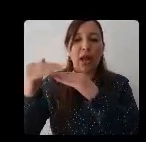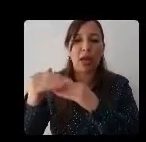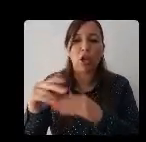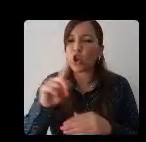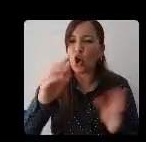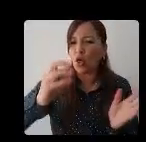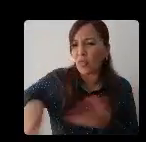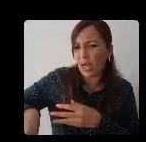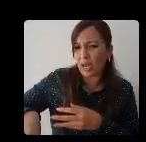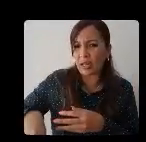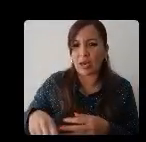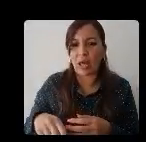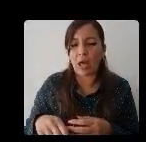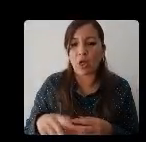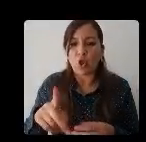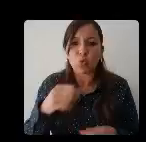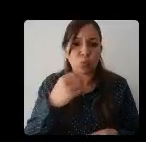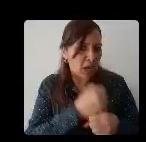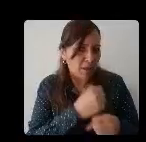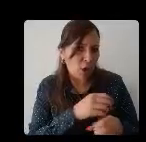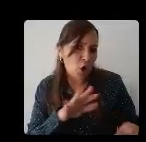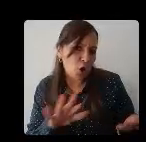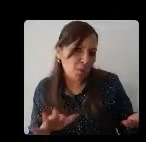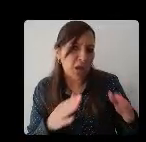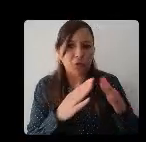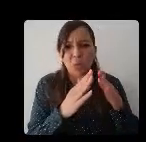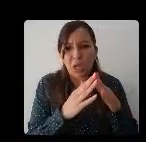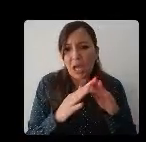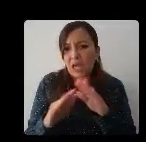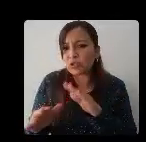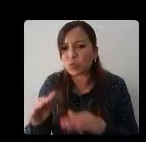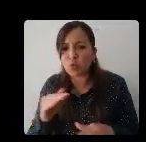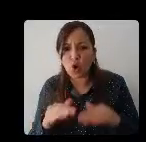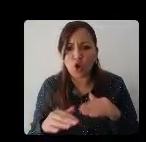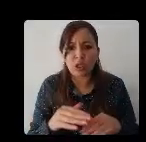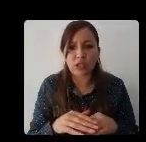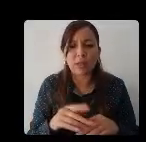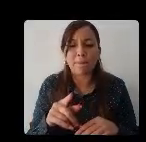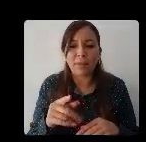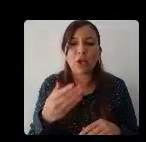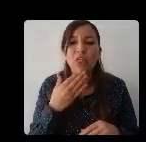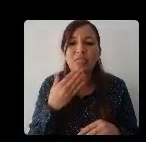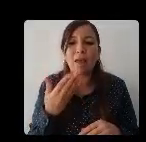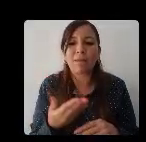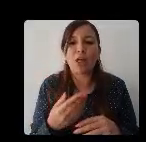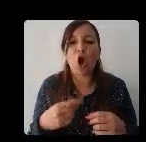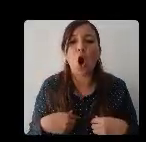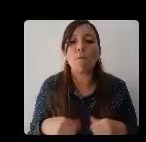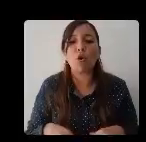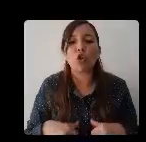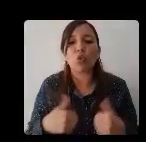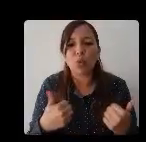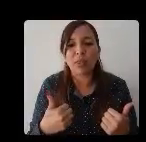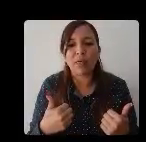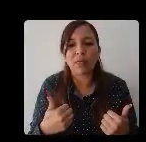¿no? Porque yo también me di cuenta que lo que es mi actividad principal es lo que siempre va a estar ahí,